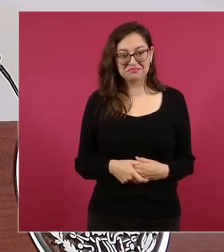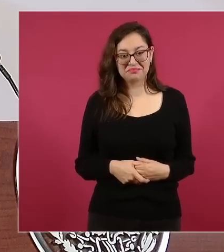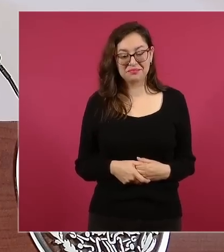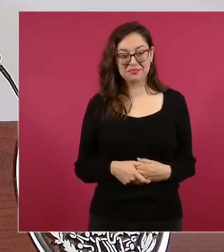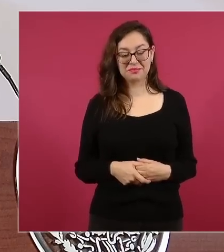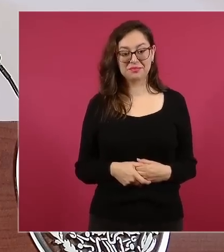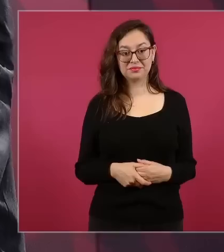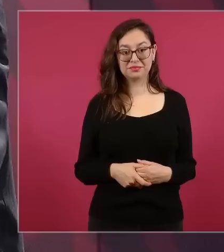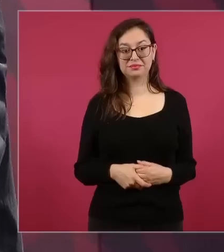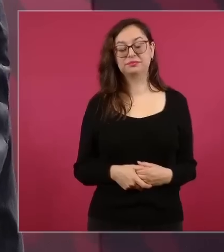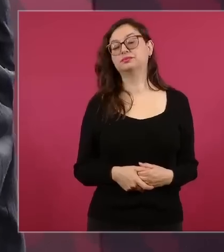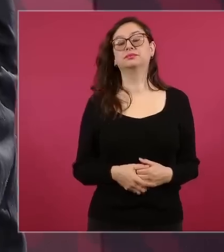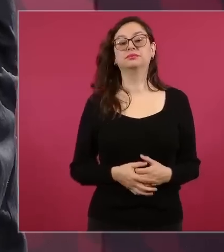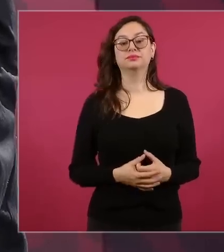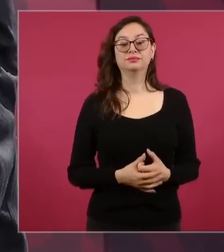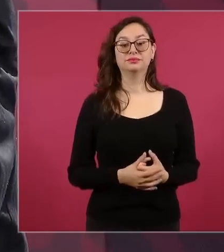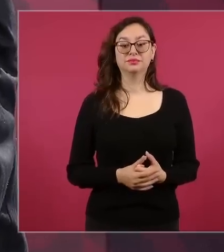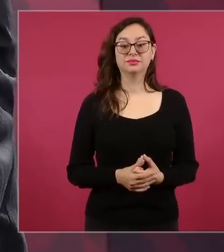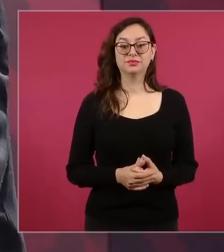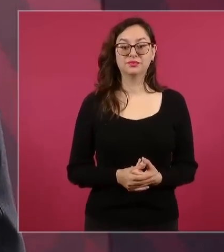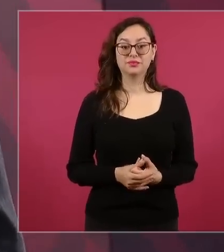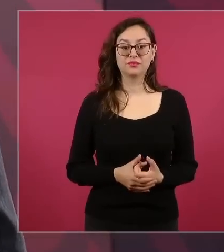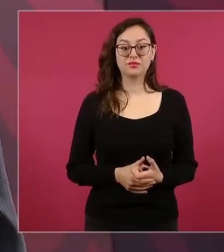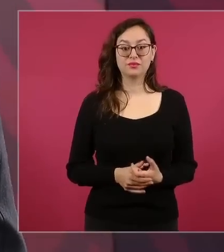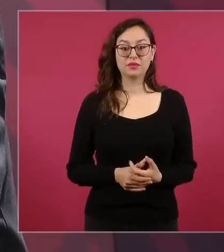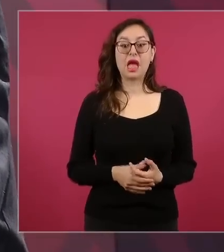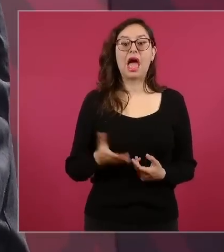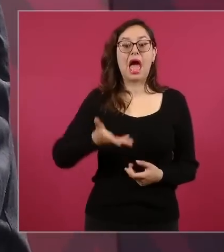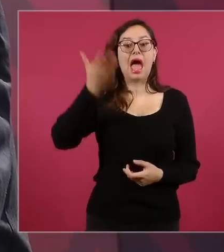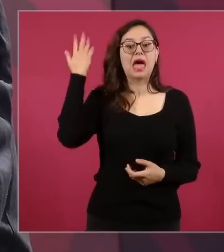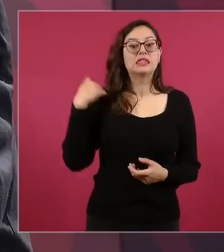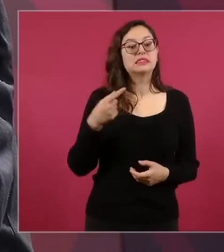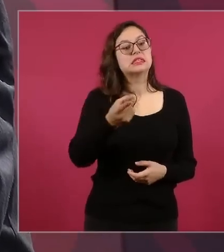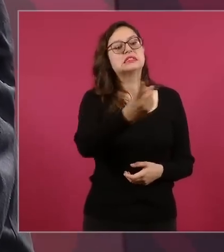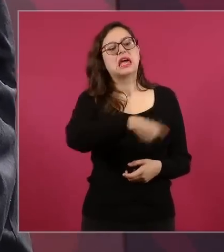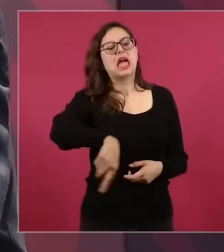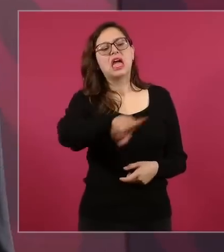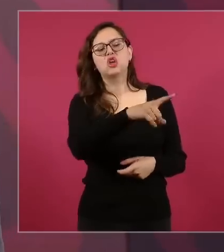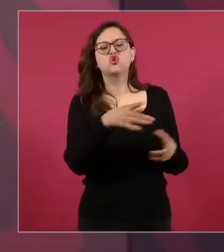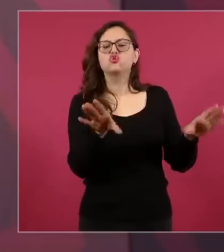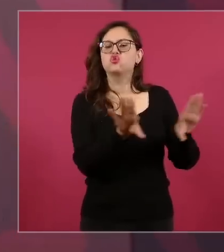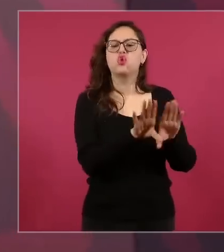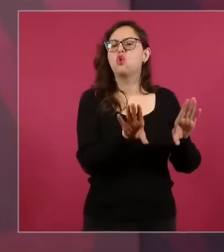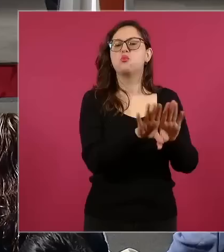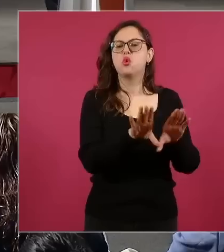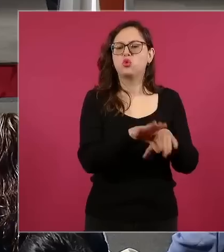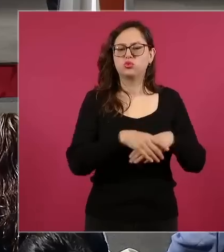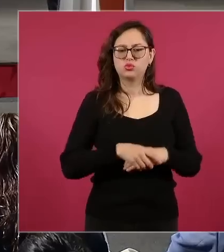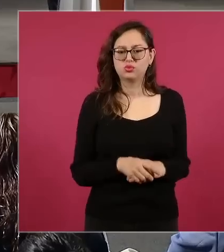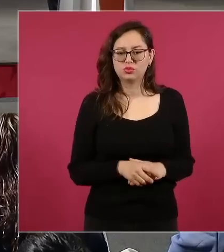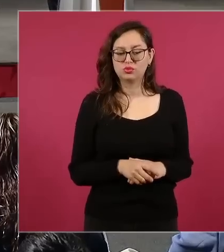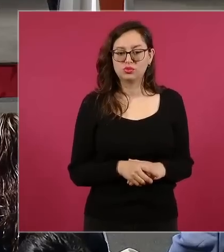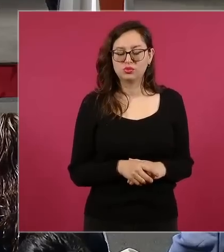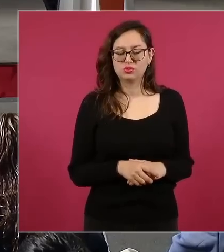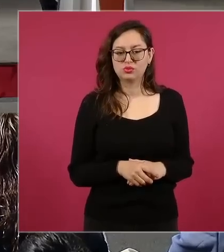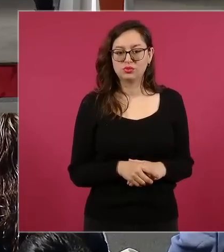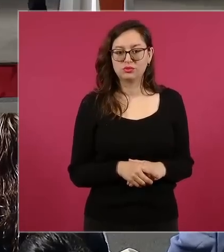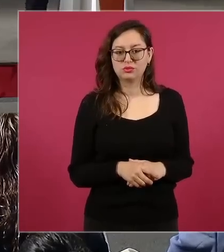lo hicieron los adversarios? ¿Qué no pasaba